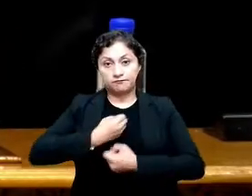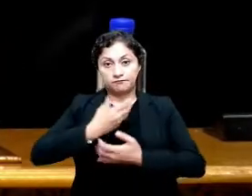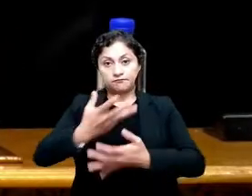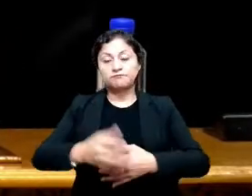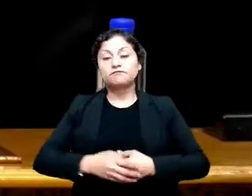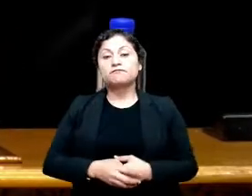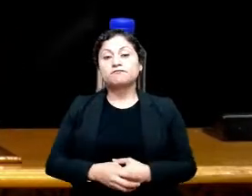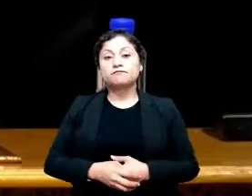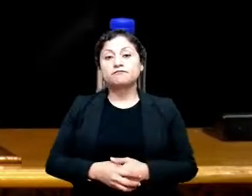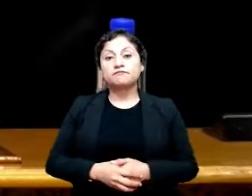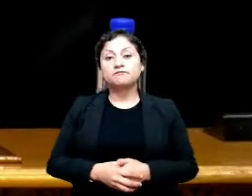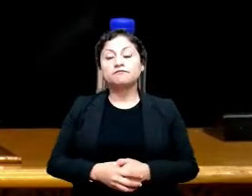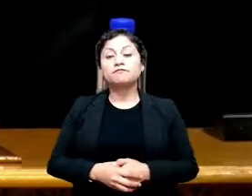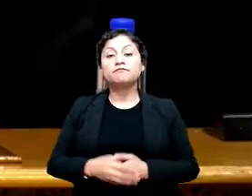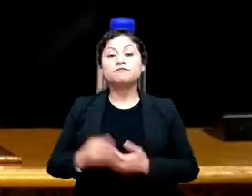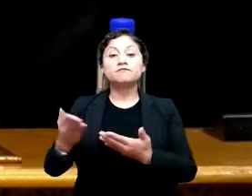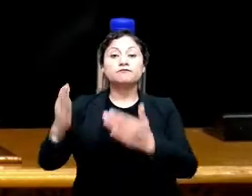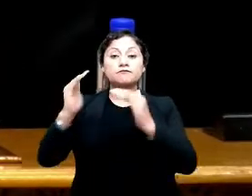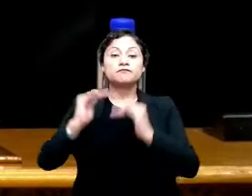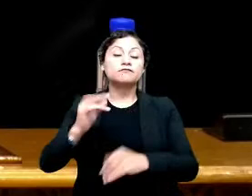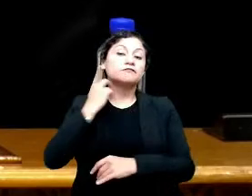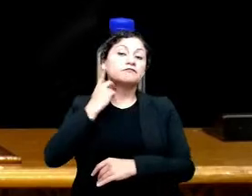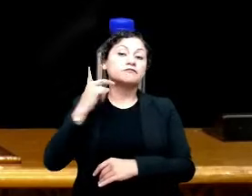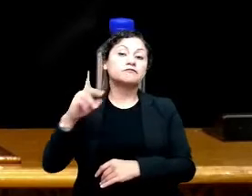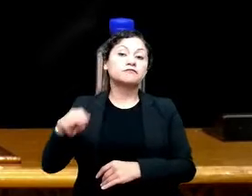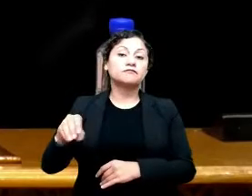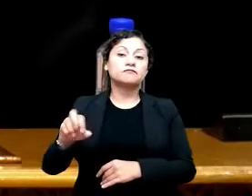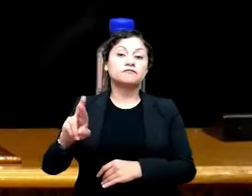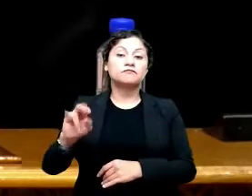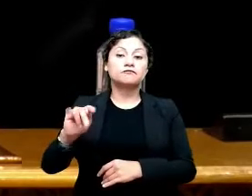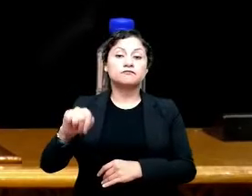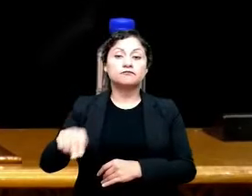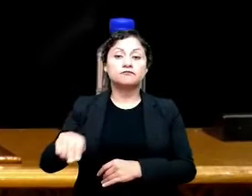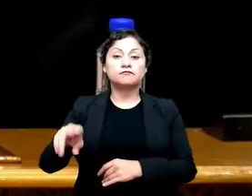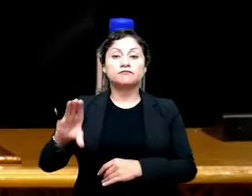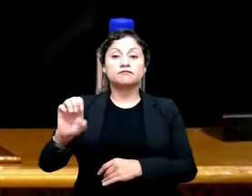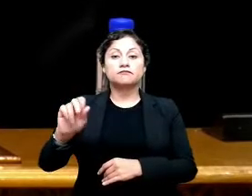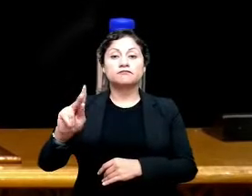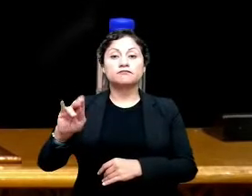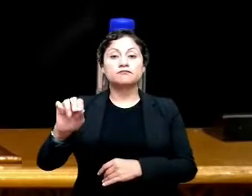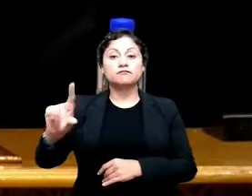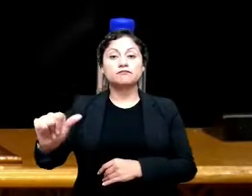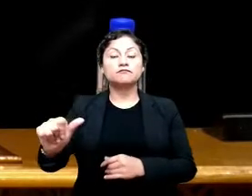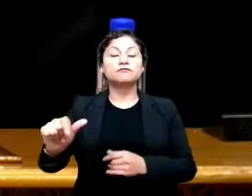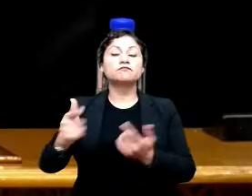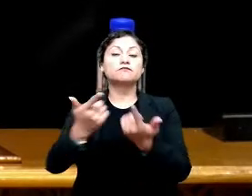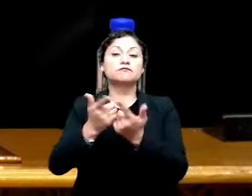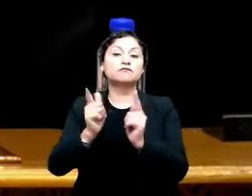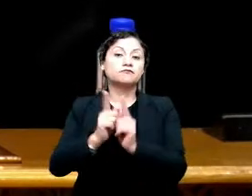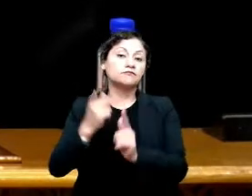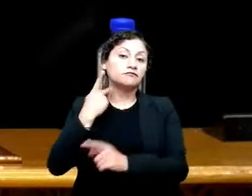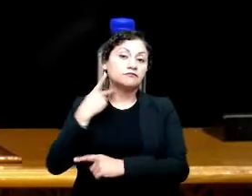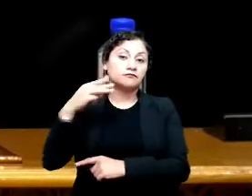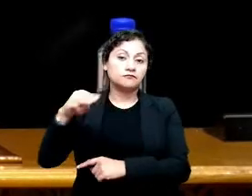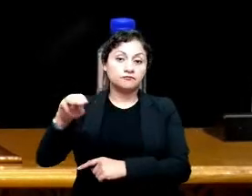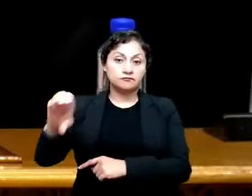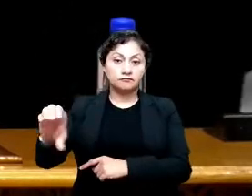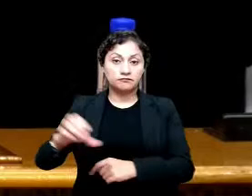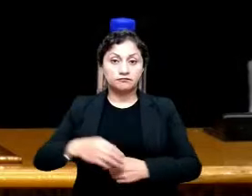palabra el diputado Martín Cepeda, del Grupo Parlamentario de Movimiento Ciudadano.